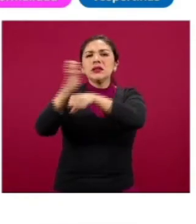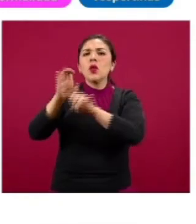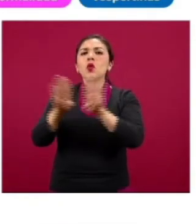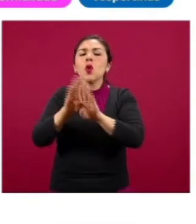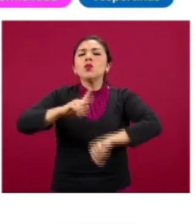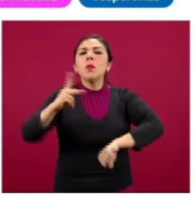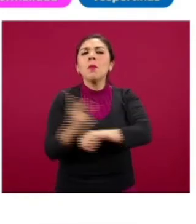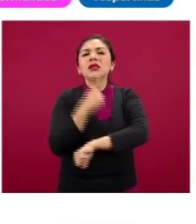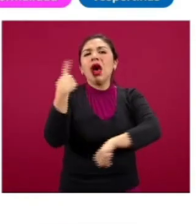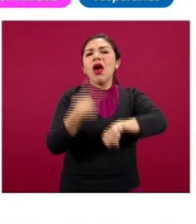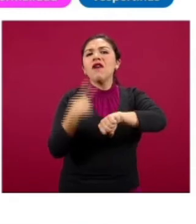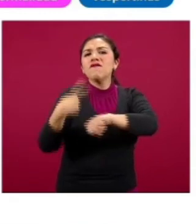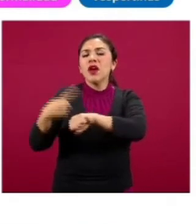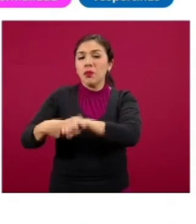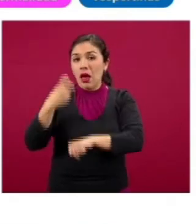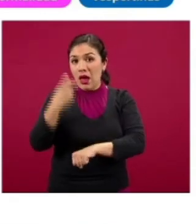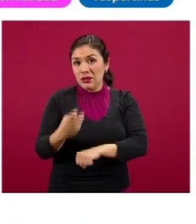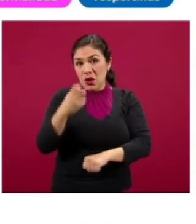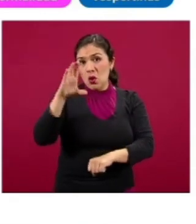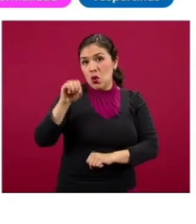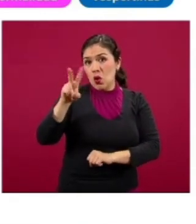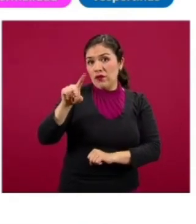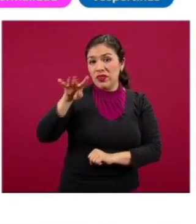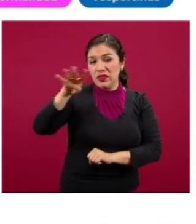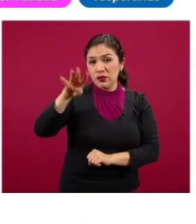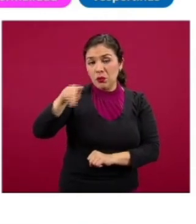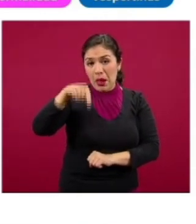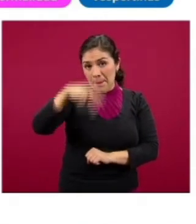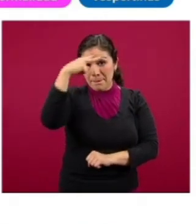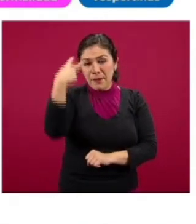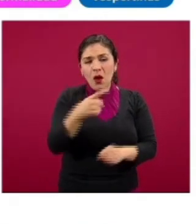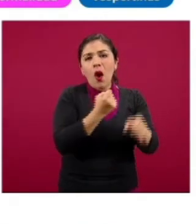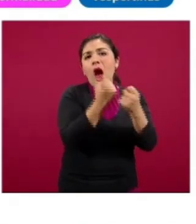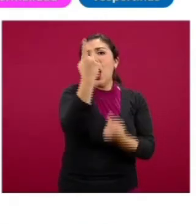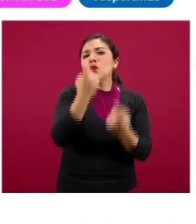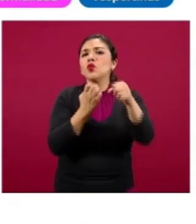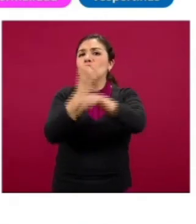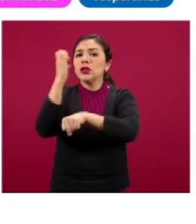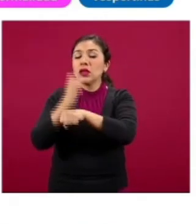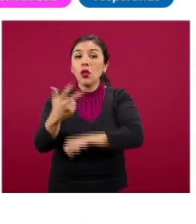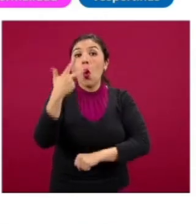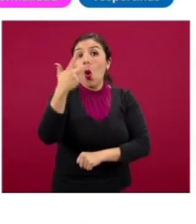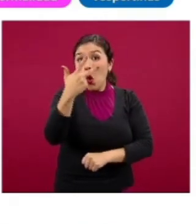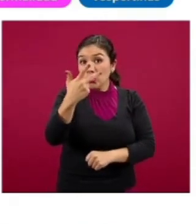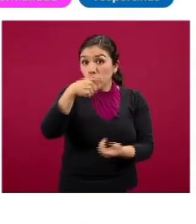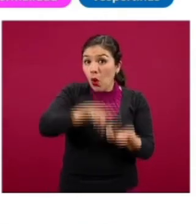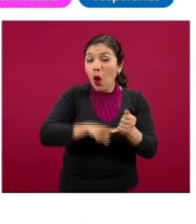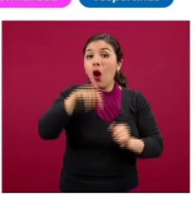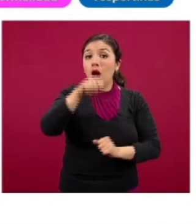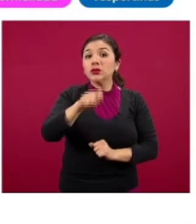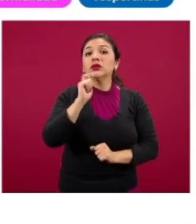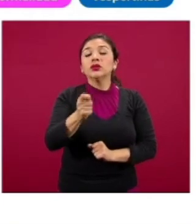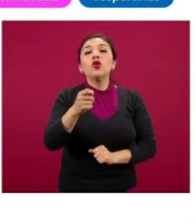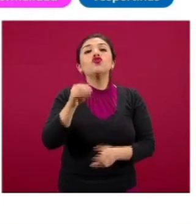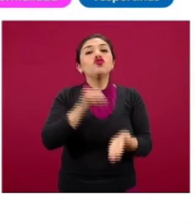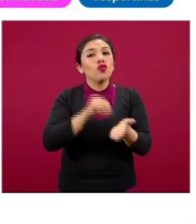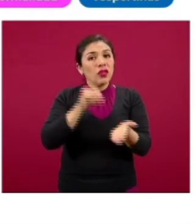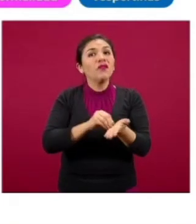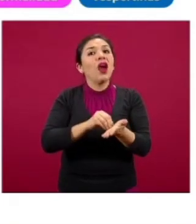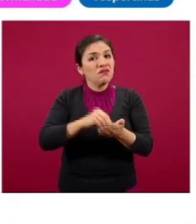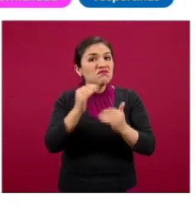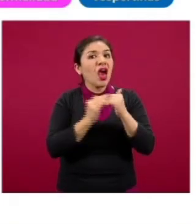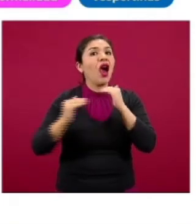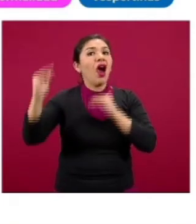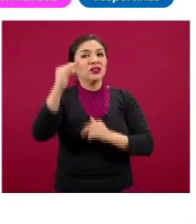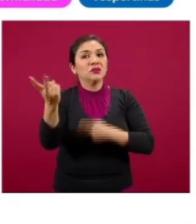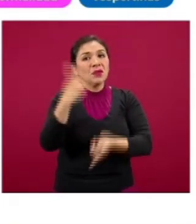acontecer epidémico de COVID-19 en México, con algunas entidades federativas, 8 en concreto, que todavía tienen una tendencia a la